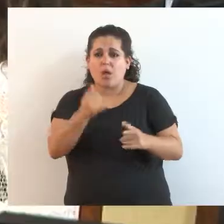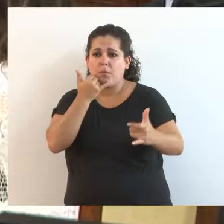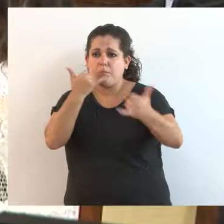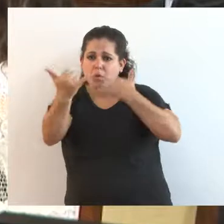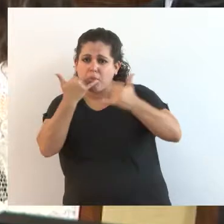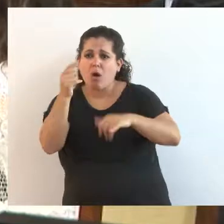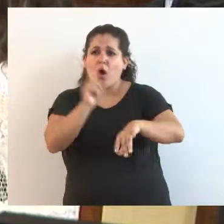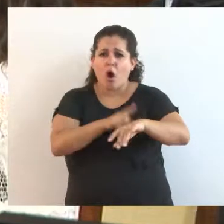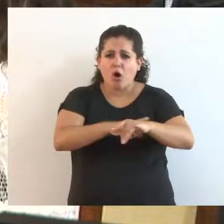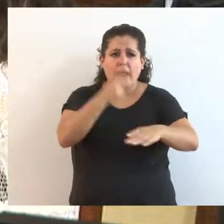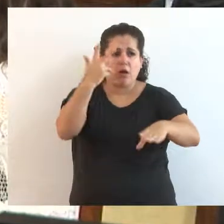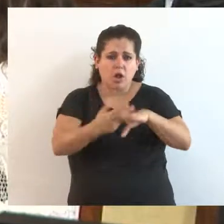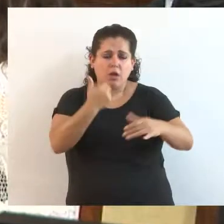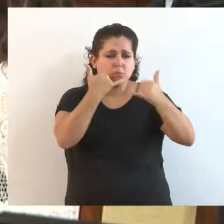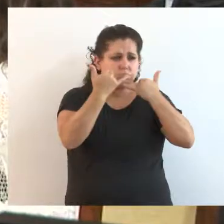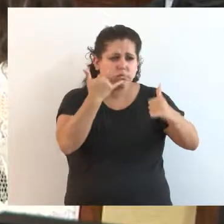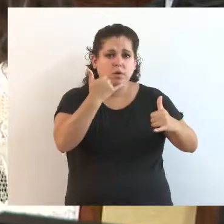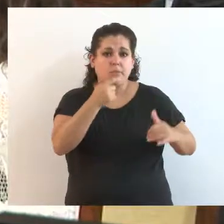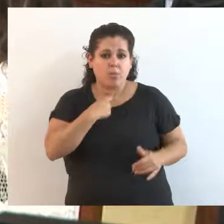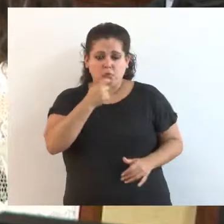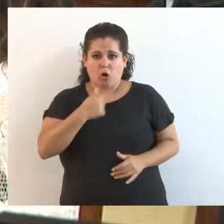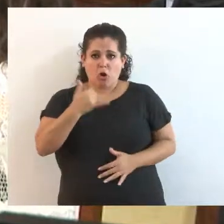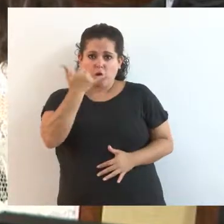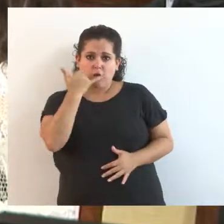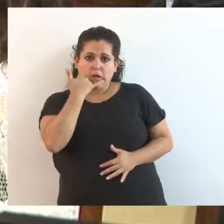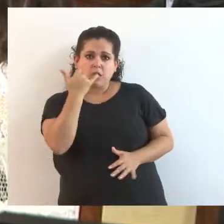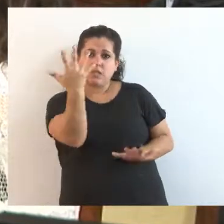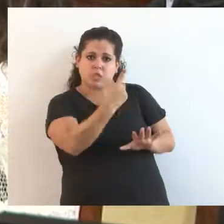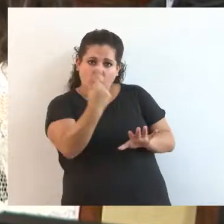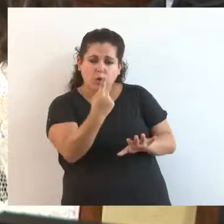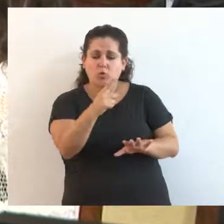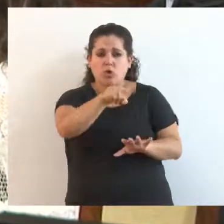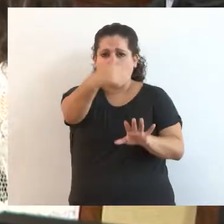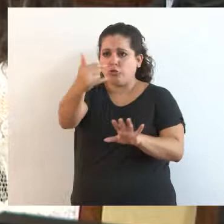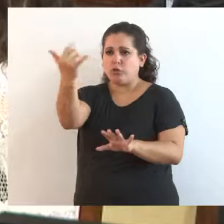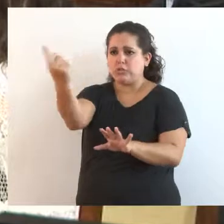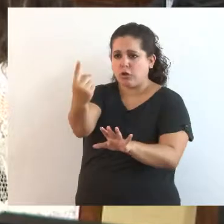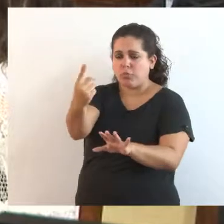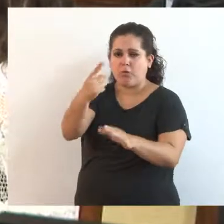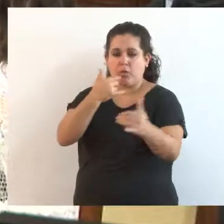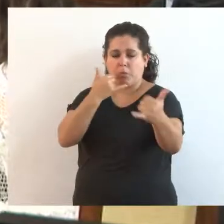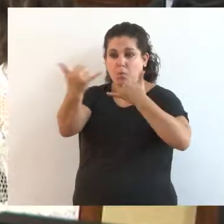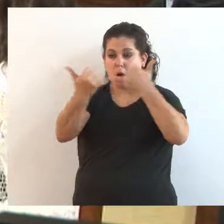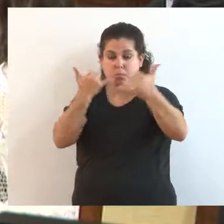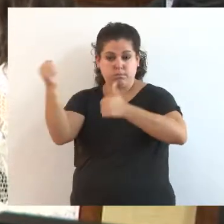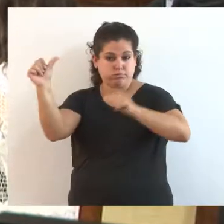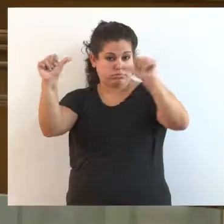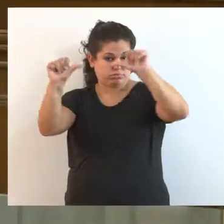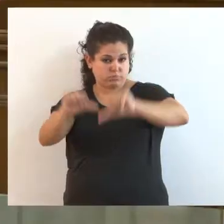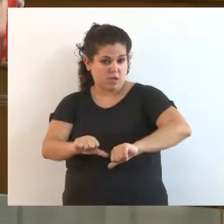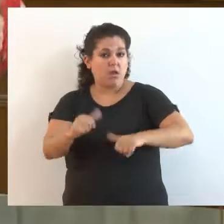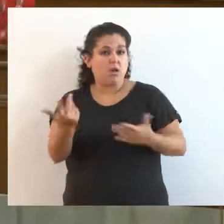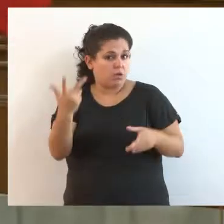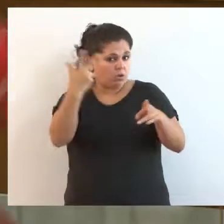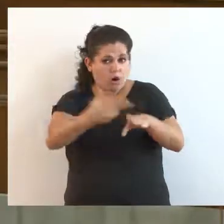Claro. Hay una ruta por donde van y hay horarios donde se colapsa, entonces me deja hablar a mí 5 minutos para que usted pueda hablar después otros 5 minutos y después